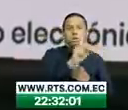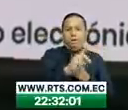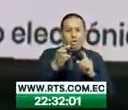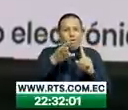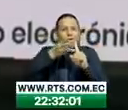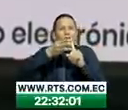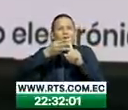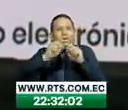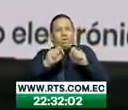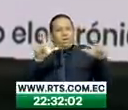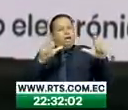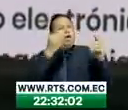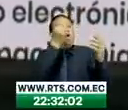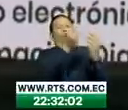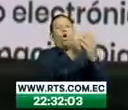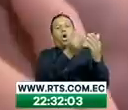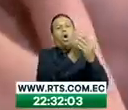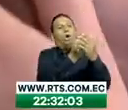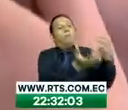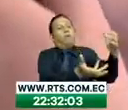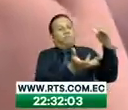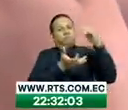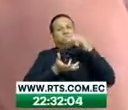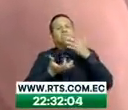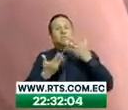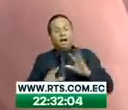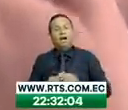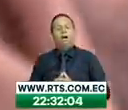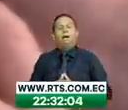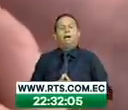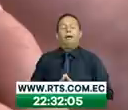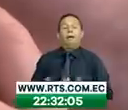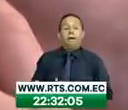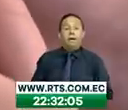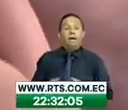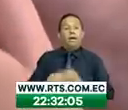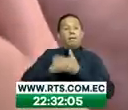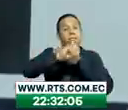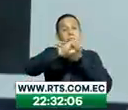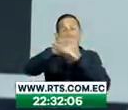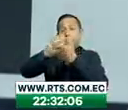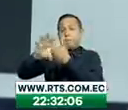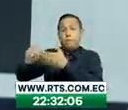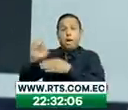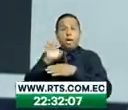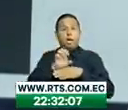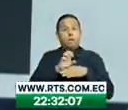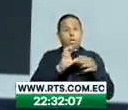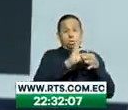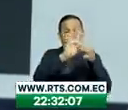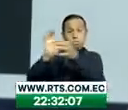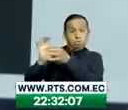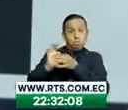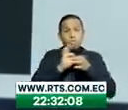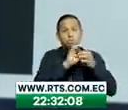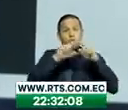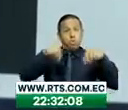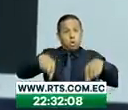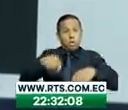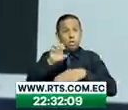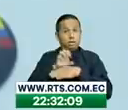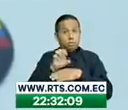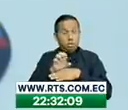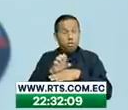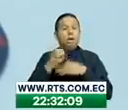ecuatorianos preferentemente la campaña juntos ecuador yo elijo mi país forma parte de la plataforma de comercio electrónico